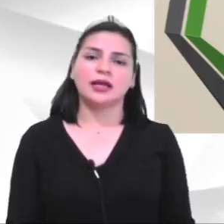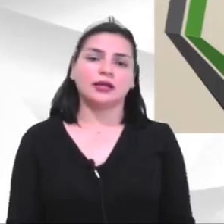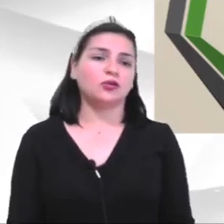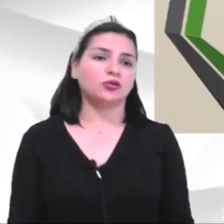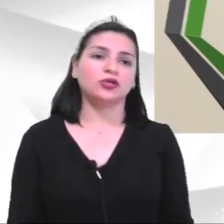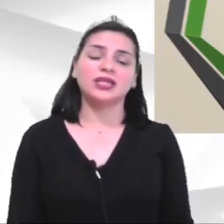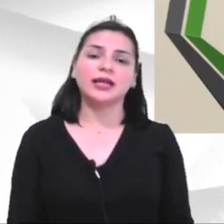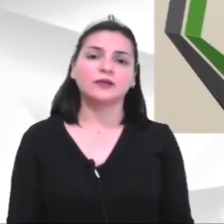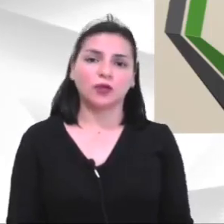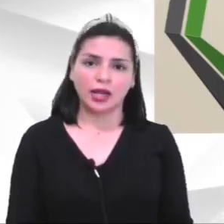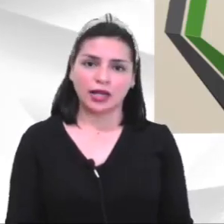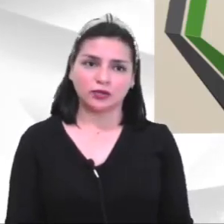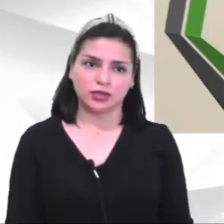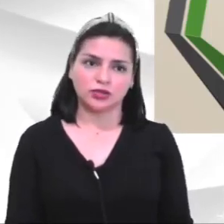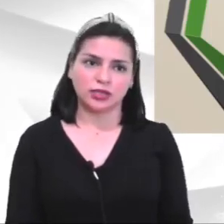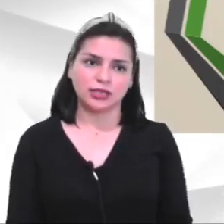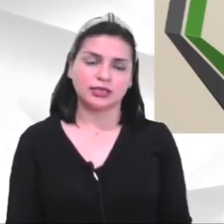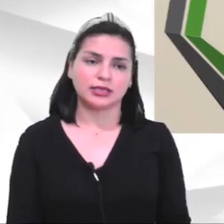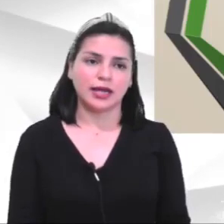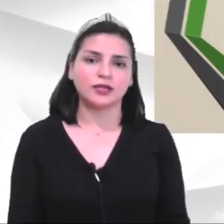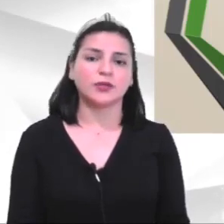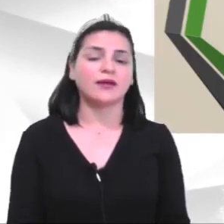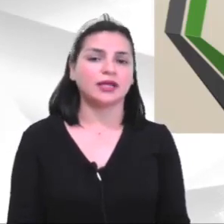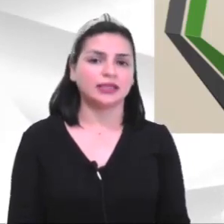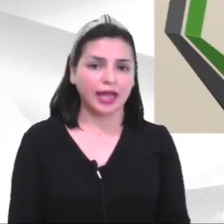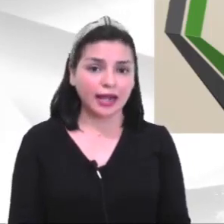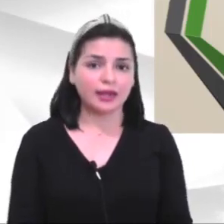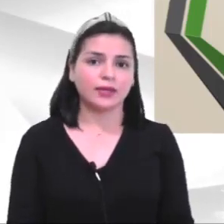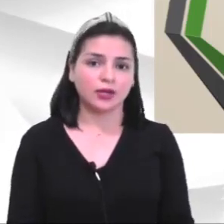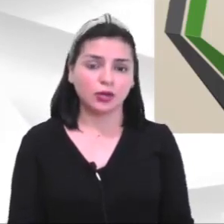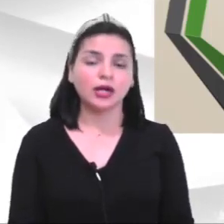está o no tiene todas las condiciones necesarias para